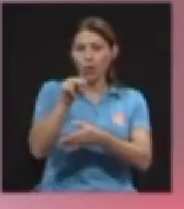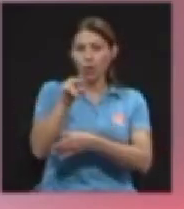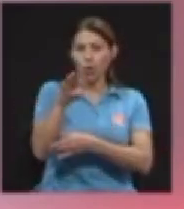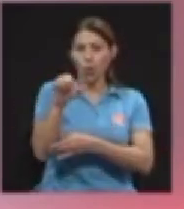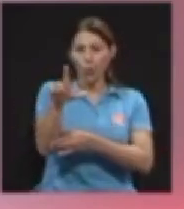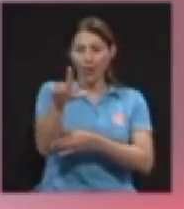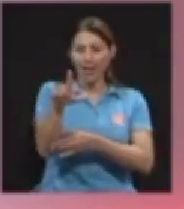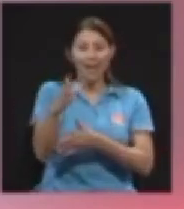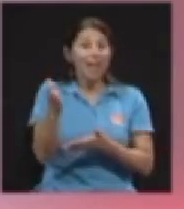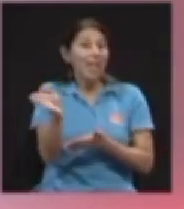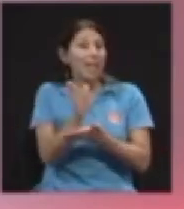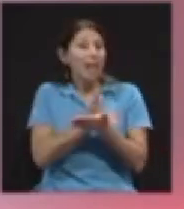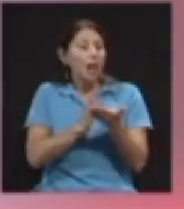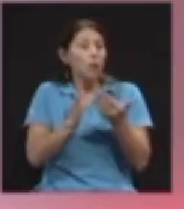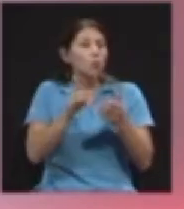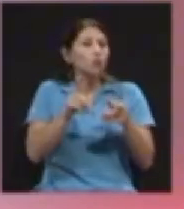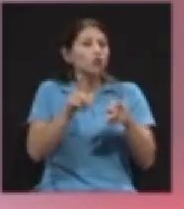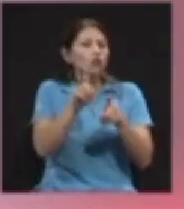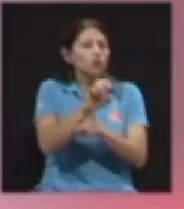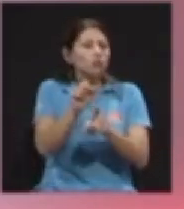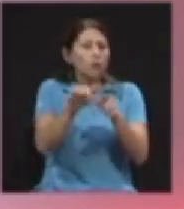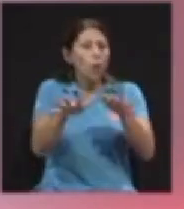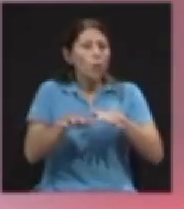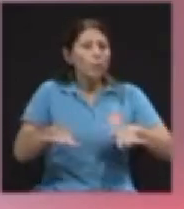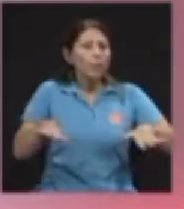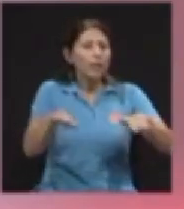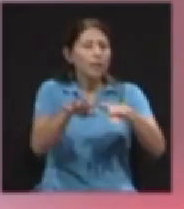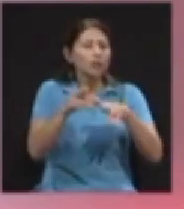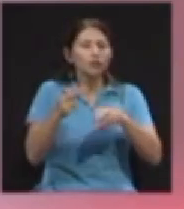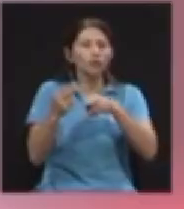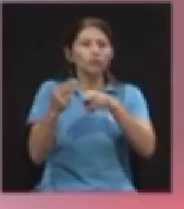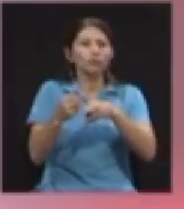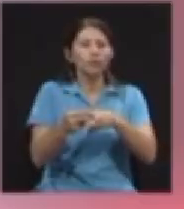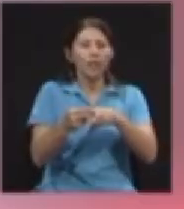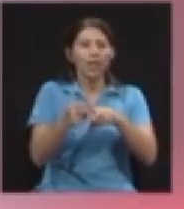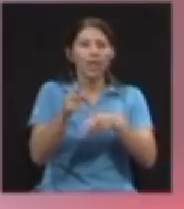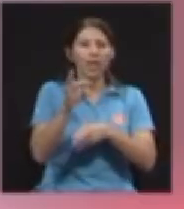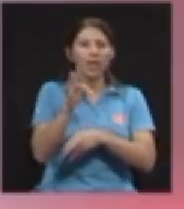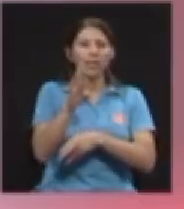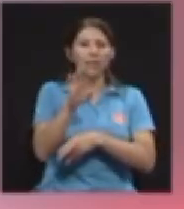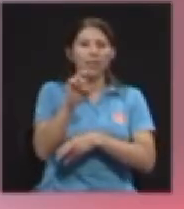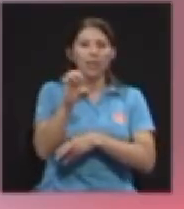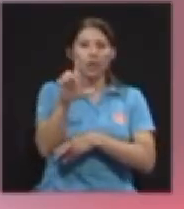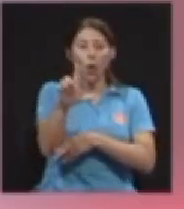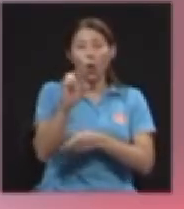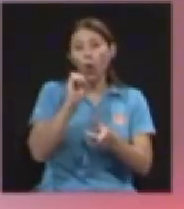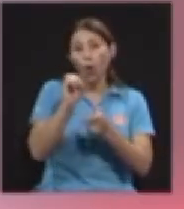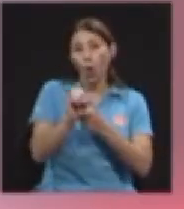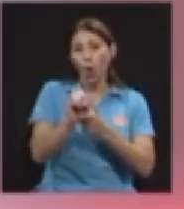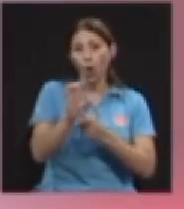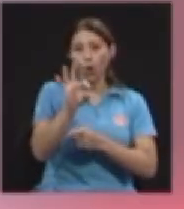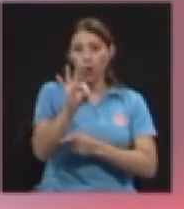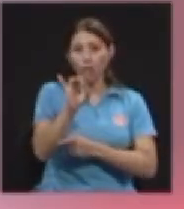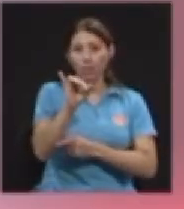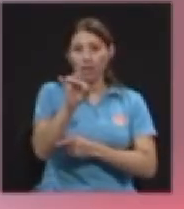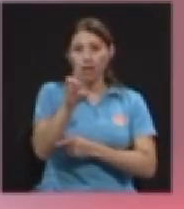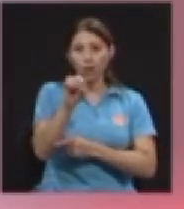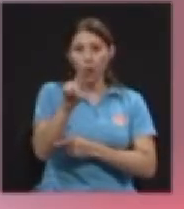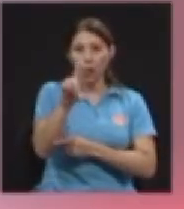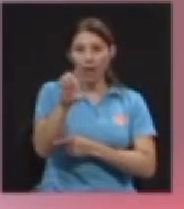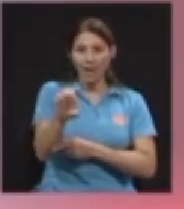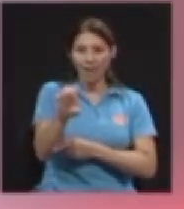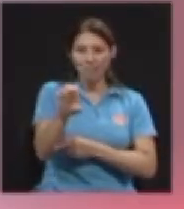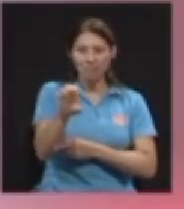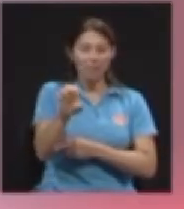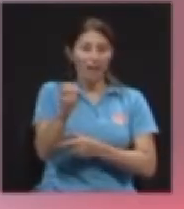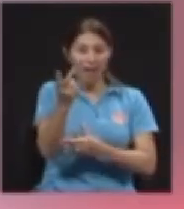Tirol o Tirolé, y ambas sin la pronunciación fonética